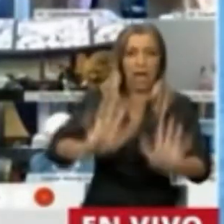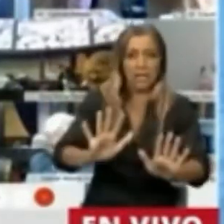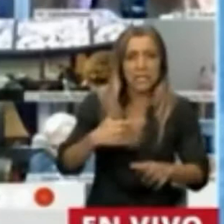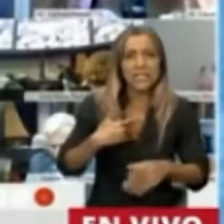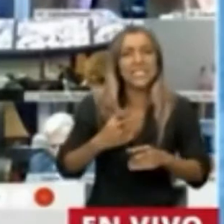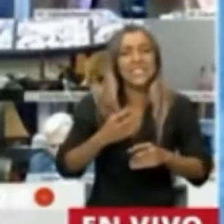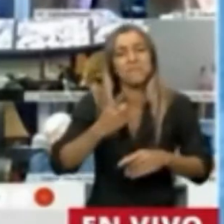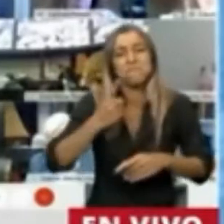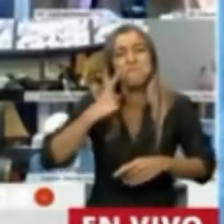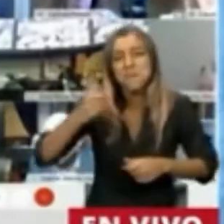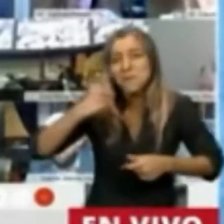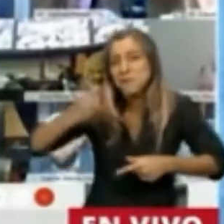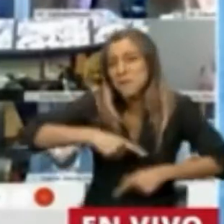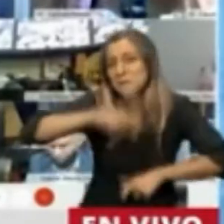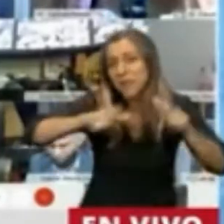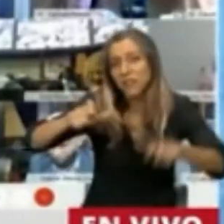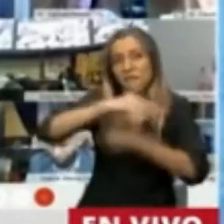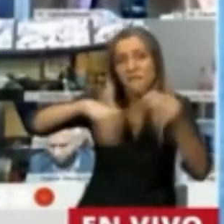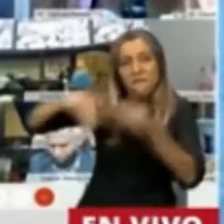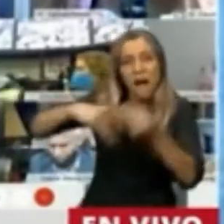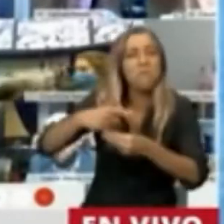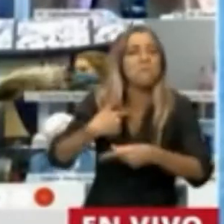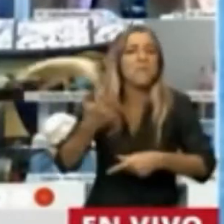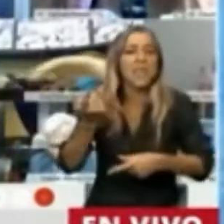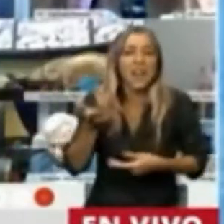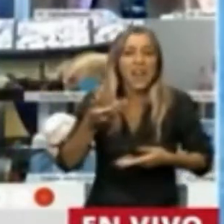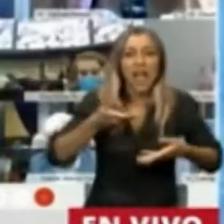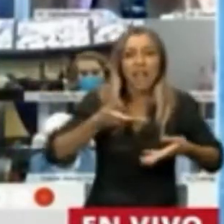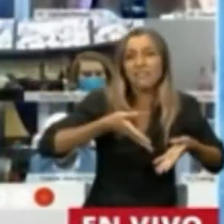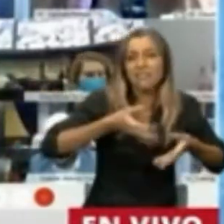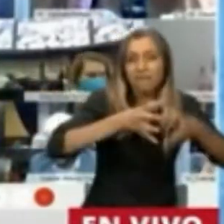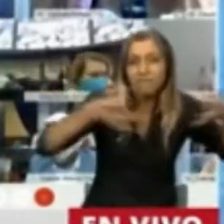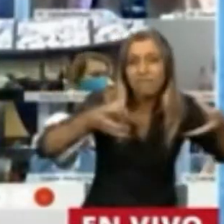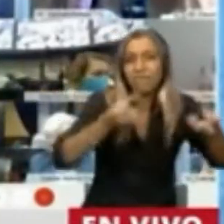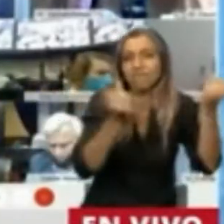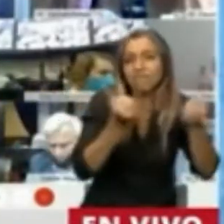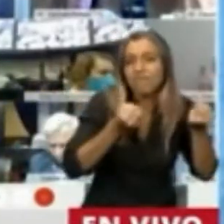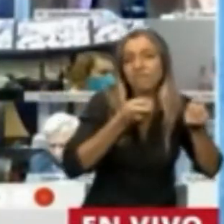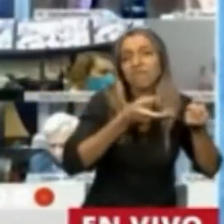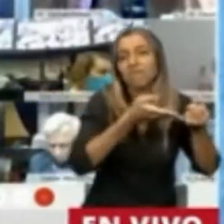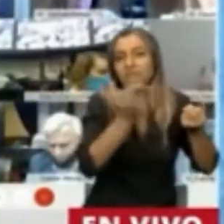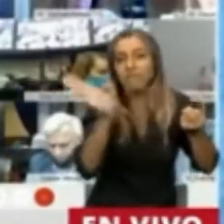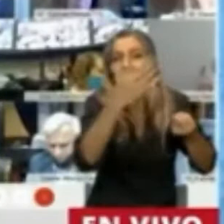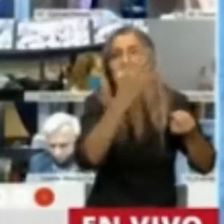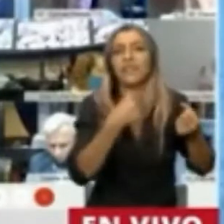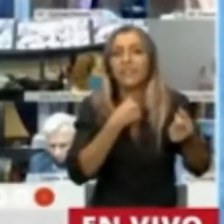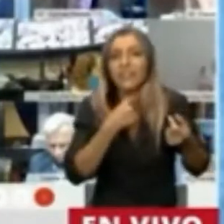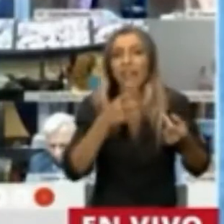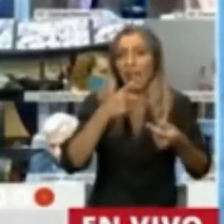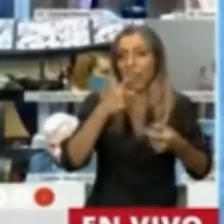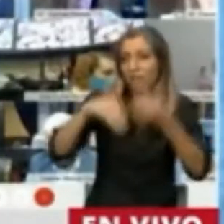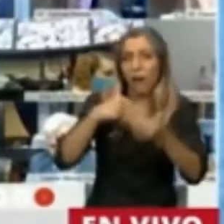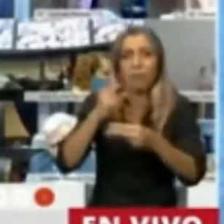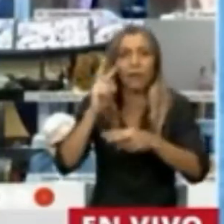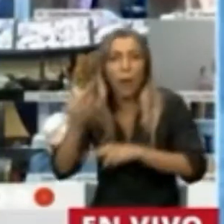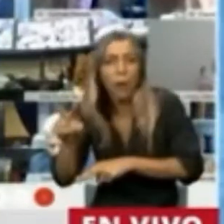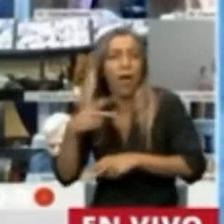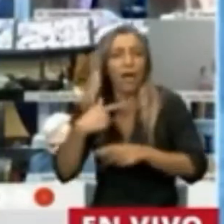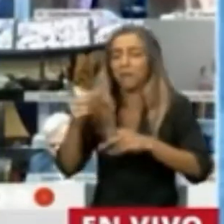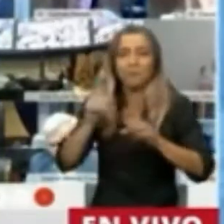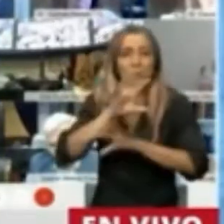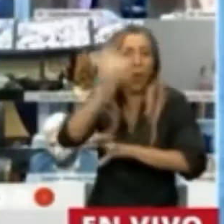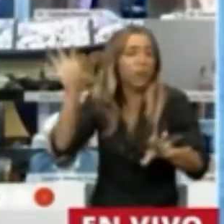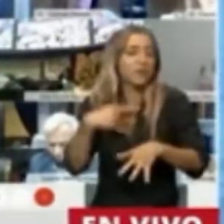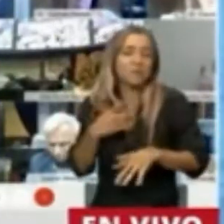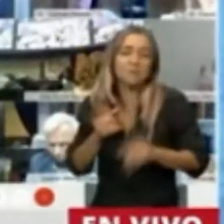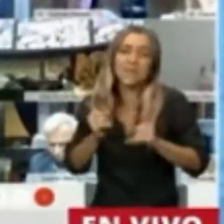de transportistas, de trabajadores, de familias, queriendo acceder al derecho constitucional